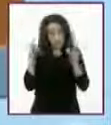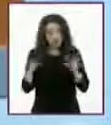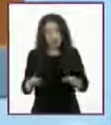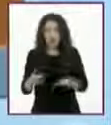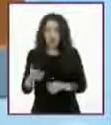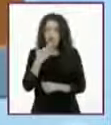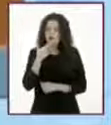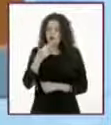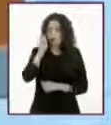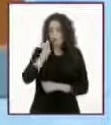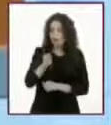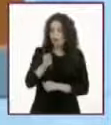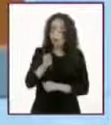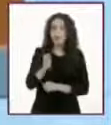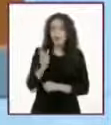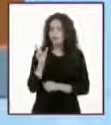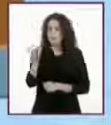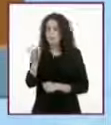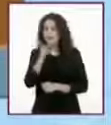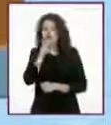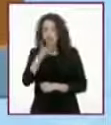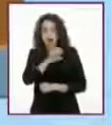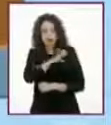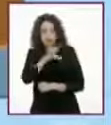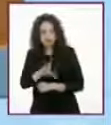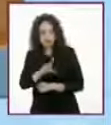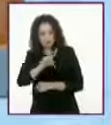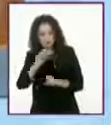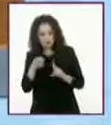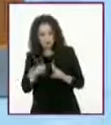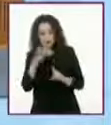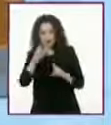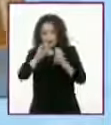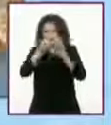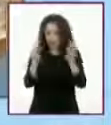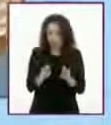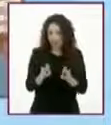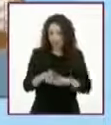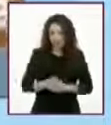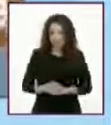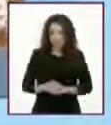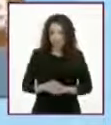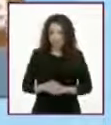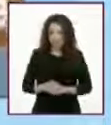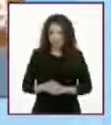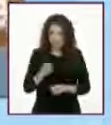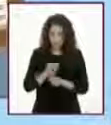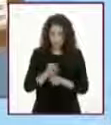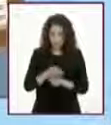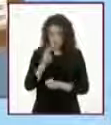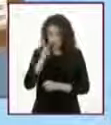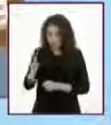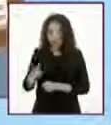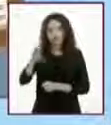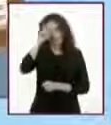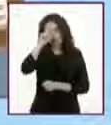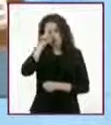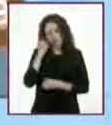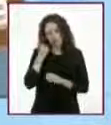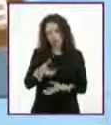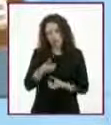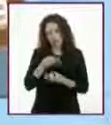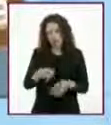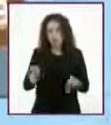términos especializados y propios del tema a tratar. En esta lección encontrarás recomendaciones para elaborar escritos y